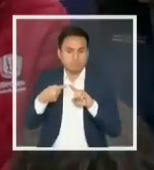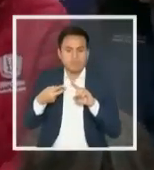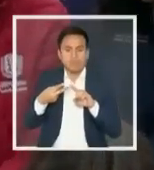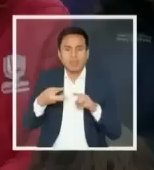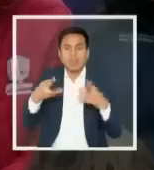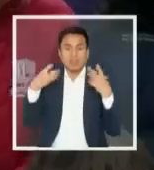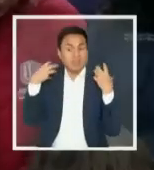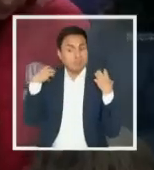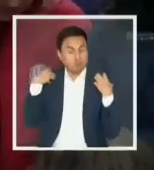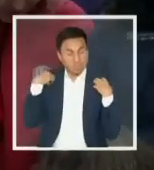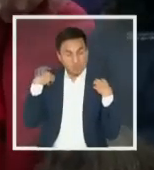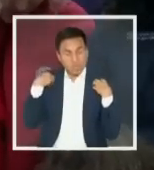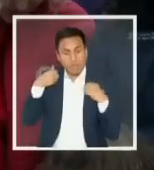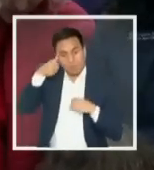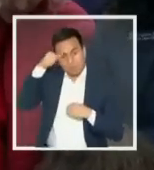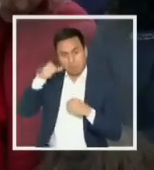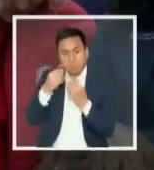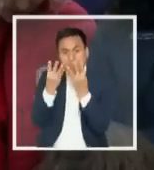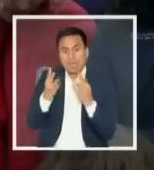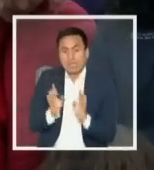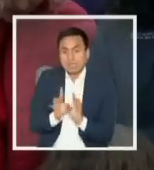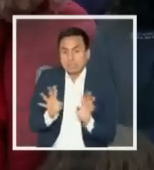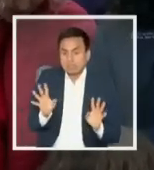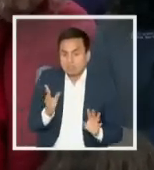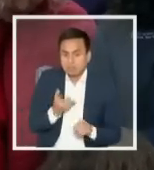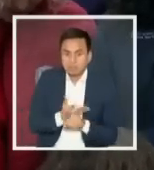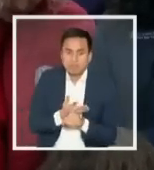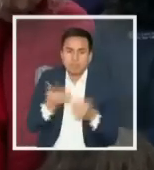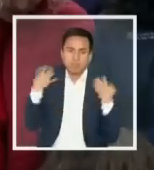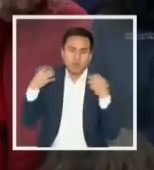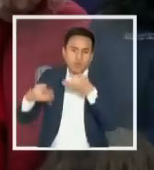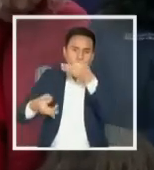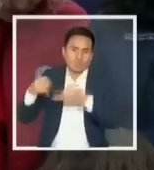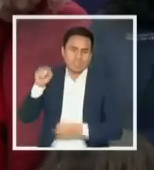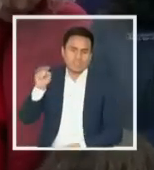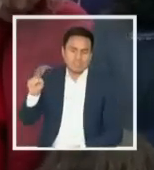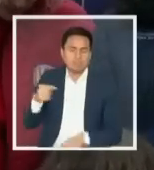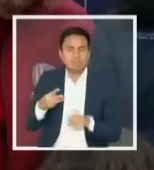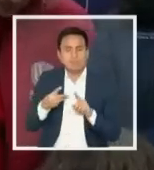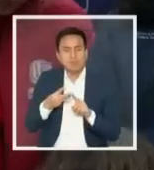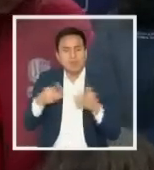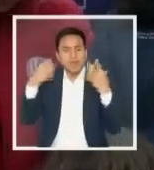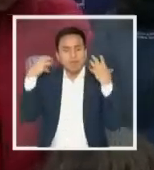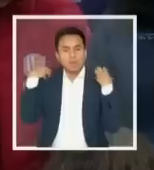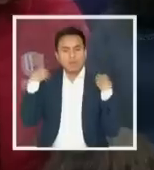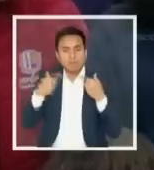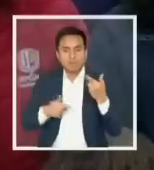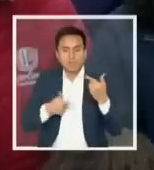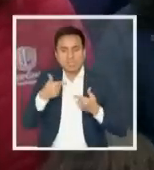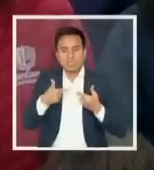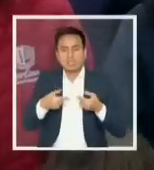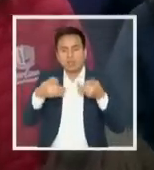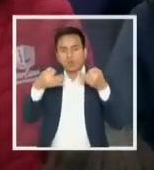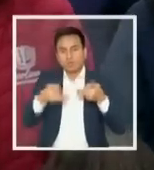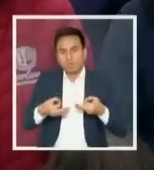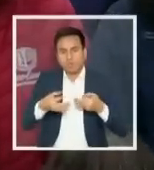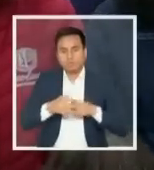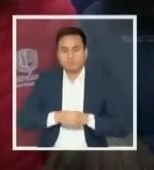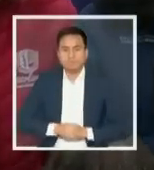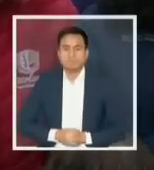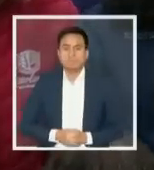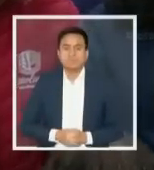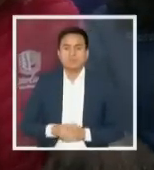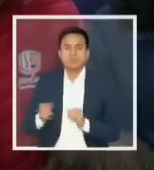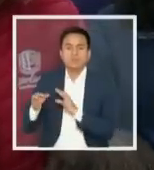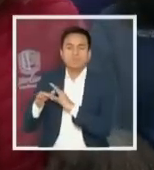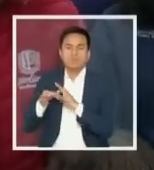las responsabilidades penales si es que corresponden, y eso le corresponde a la justicia, y las responsabilidades políticas que correspondan.